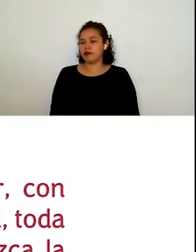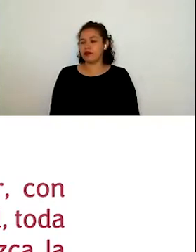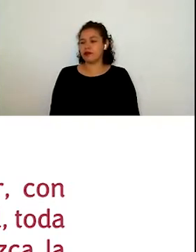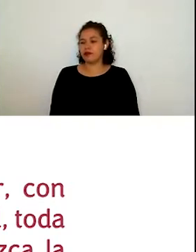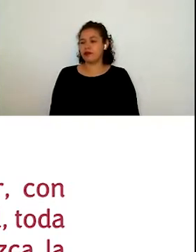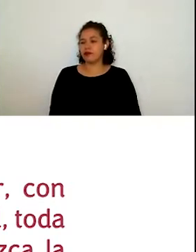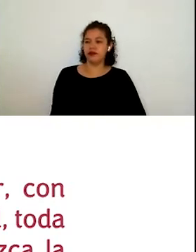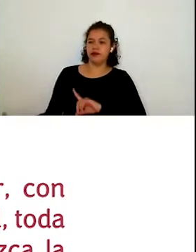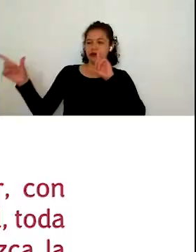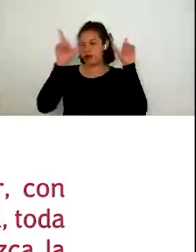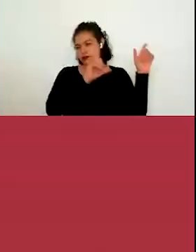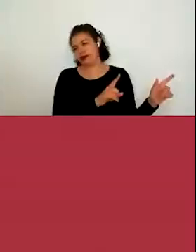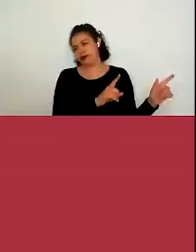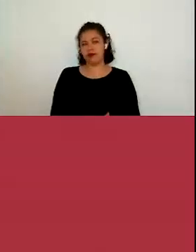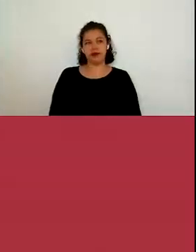La siguiente.